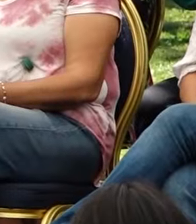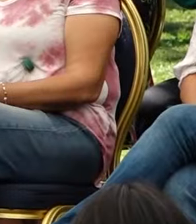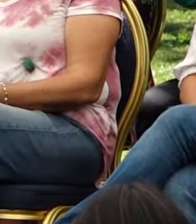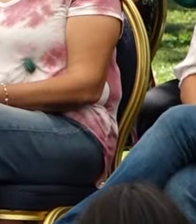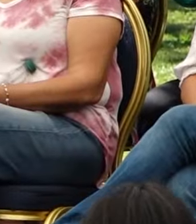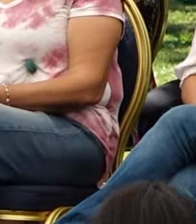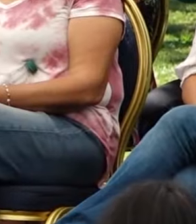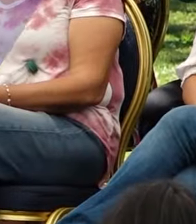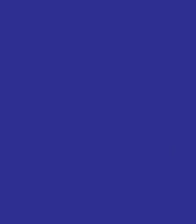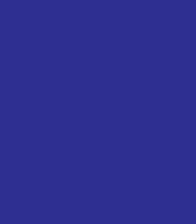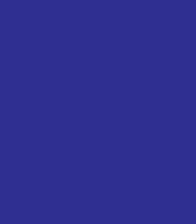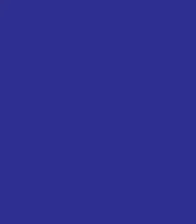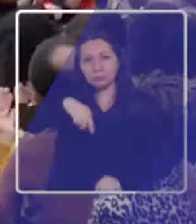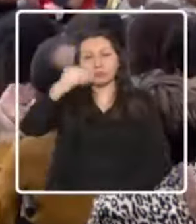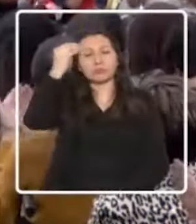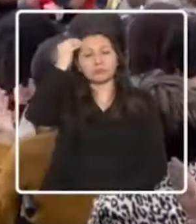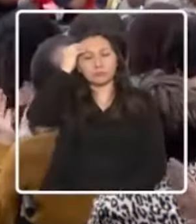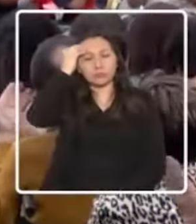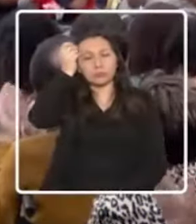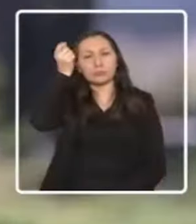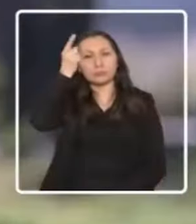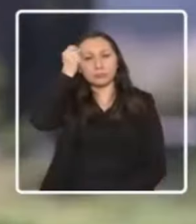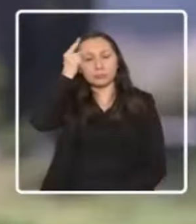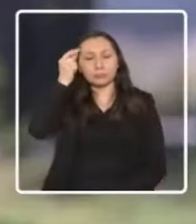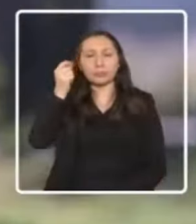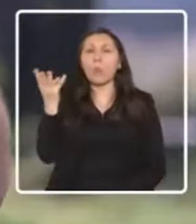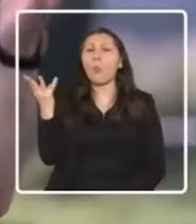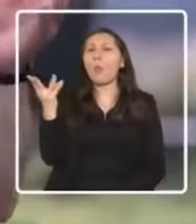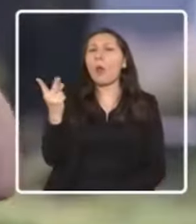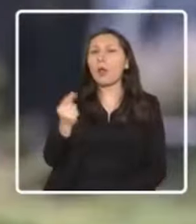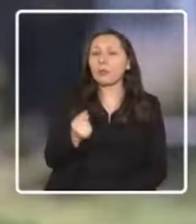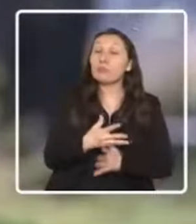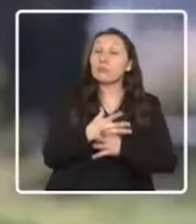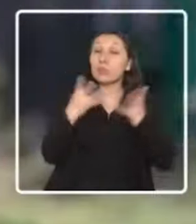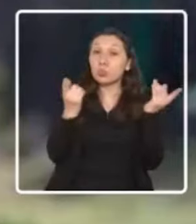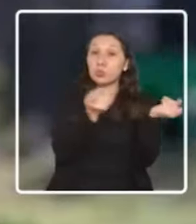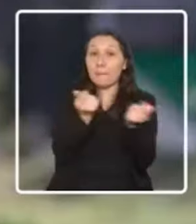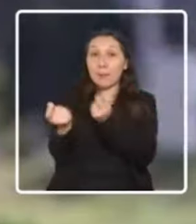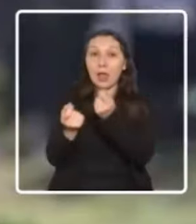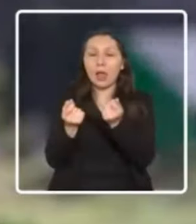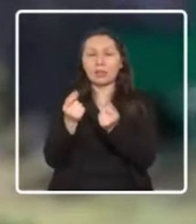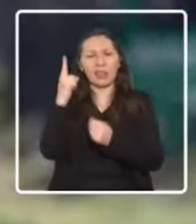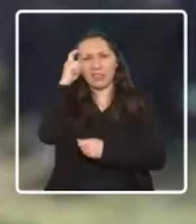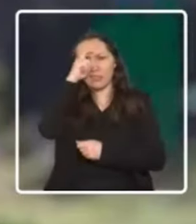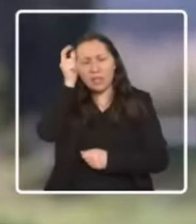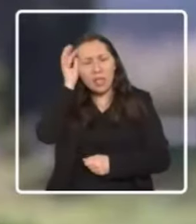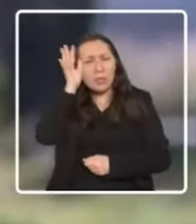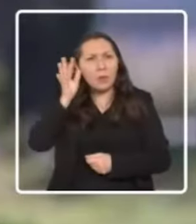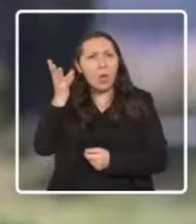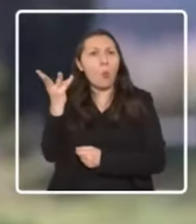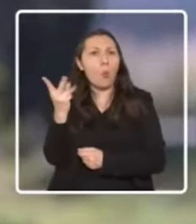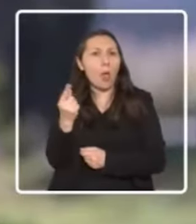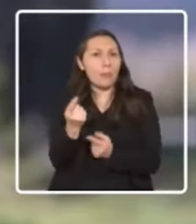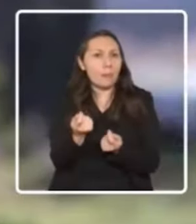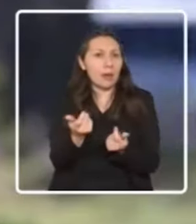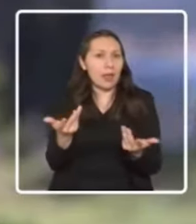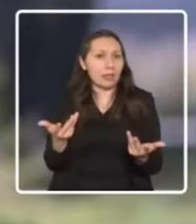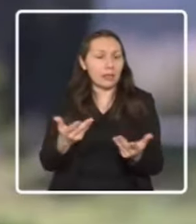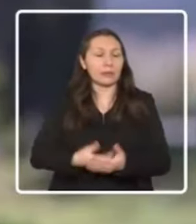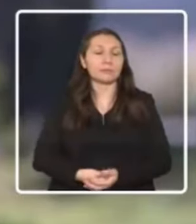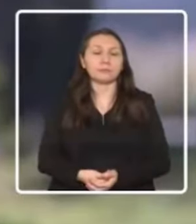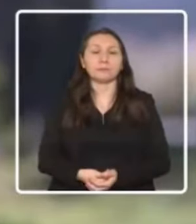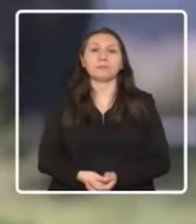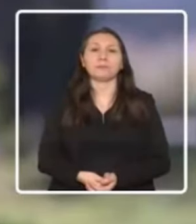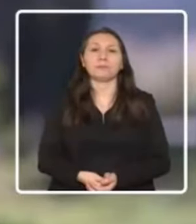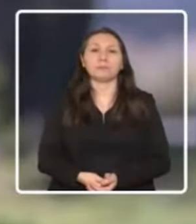Para que tengamos una noción de magnitud, porque esto es demasiada plata y cuesta imaginarse cuánta plata es.